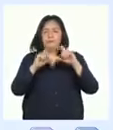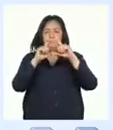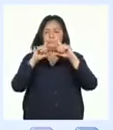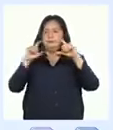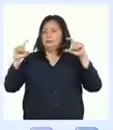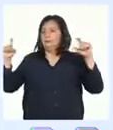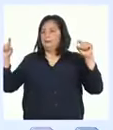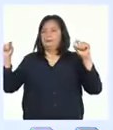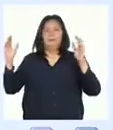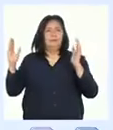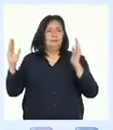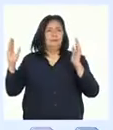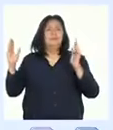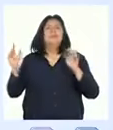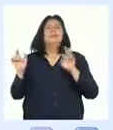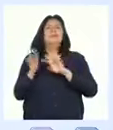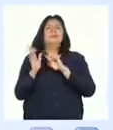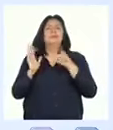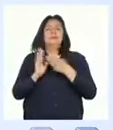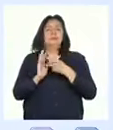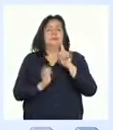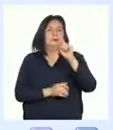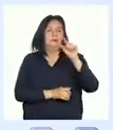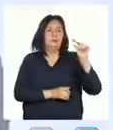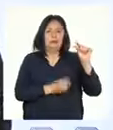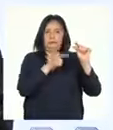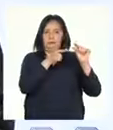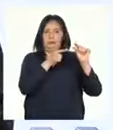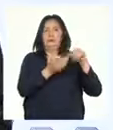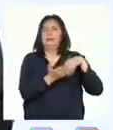barra grande representa 1 galón de pintura.